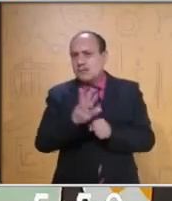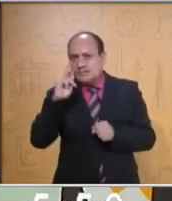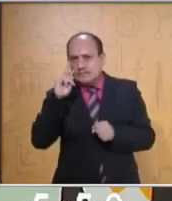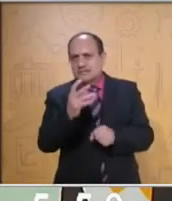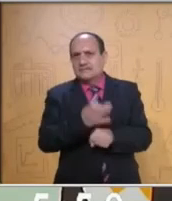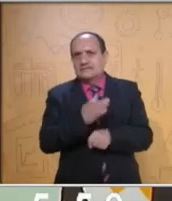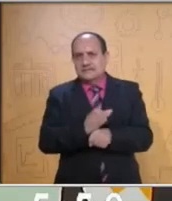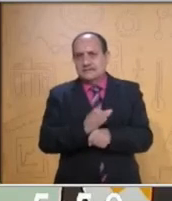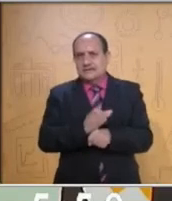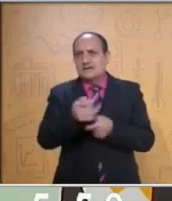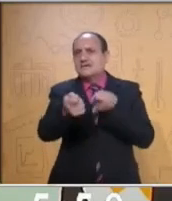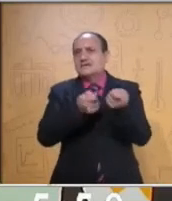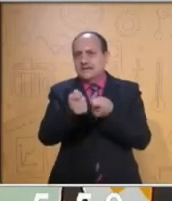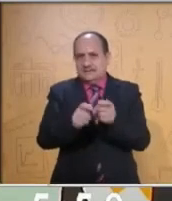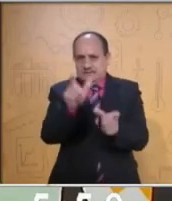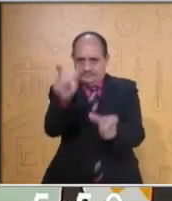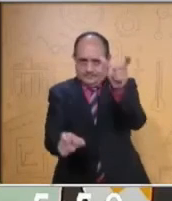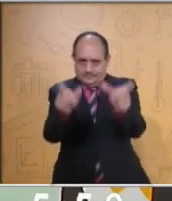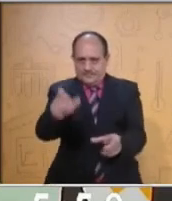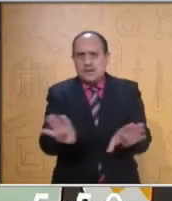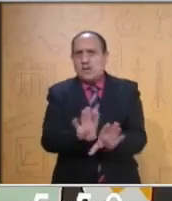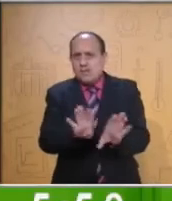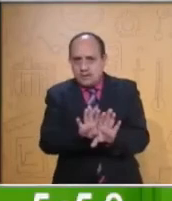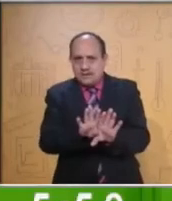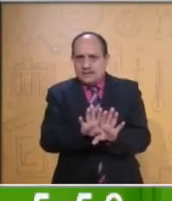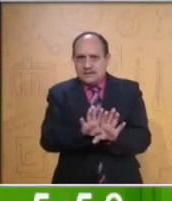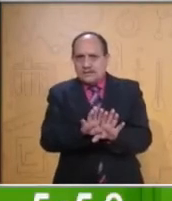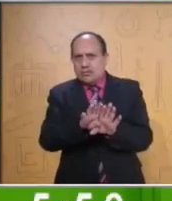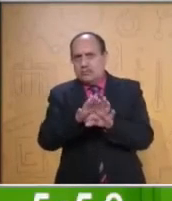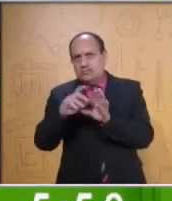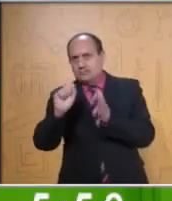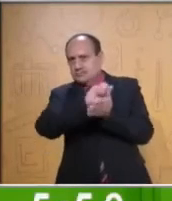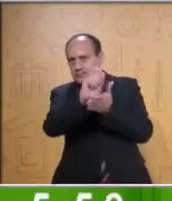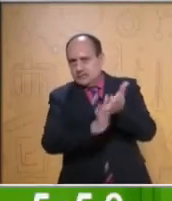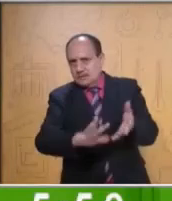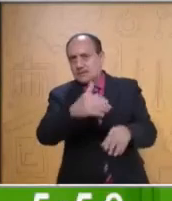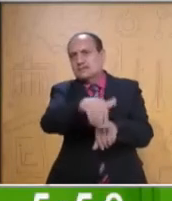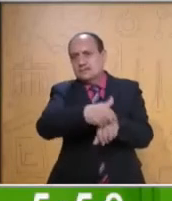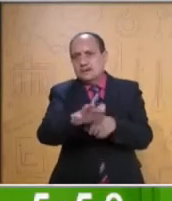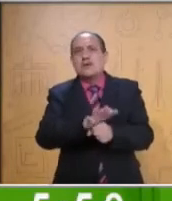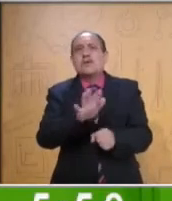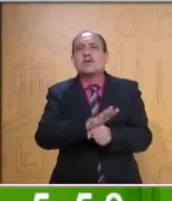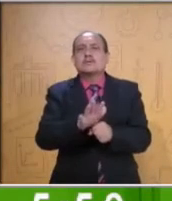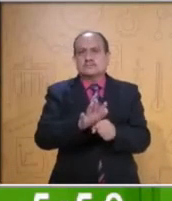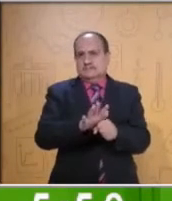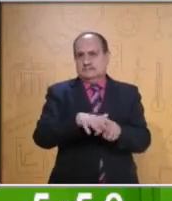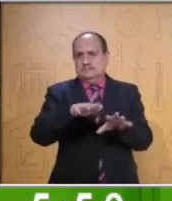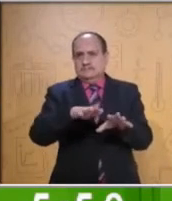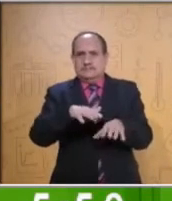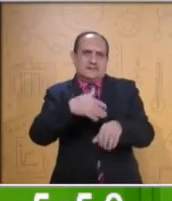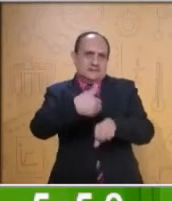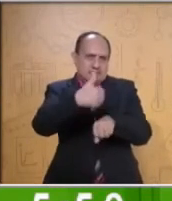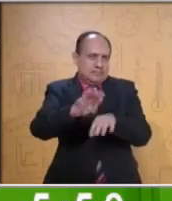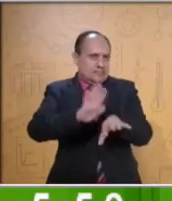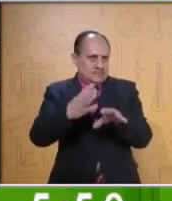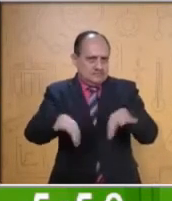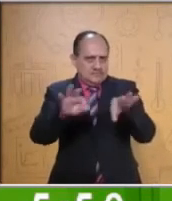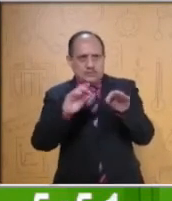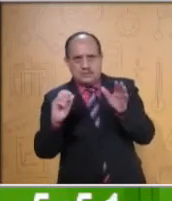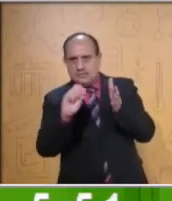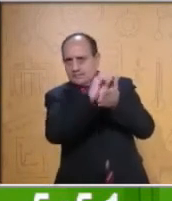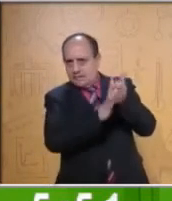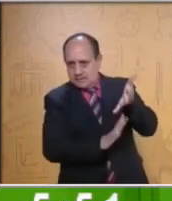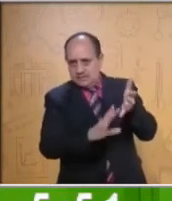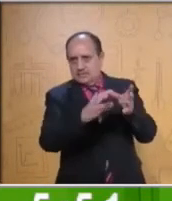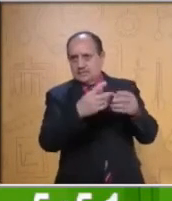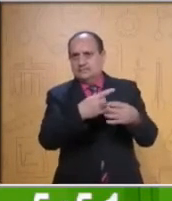Las medidas de tendencia central, cómo se representan los datos, cuál es el dato más representativo de un conjunto